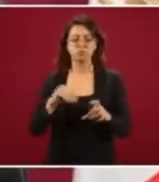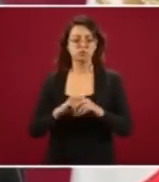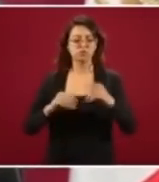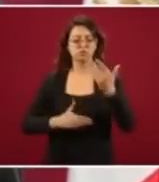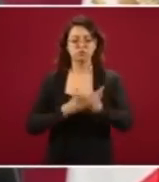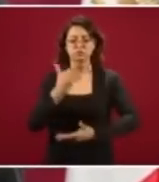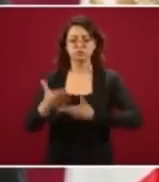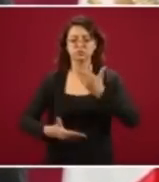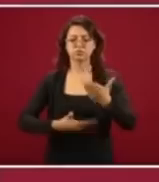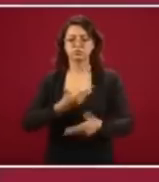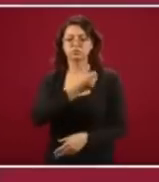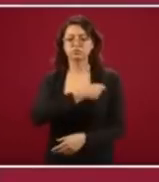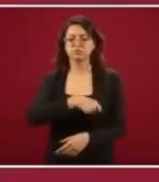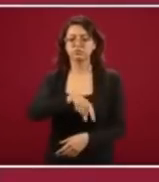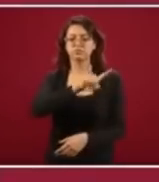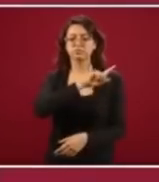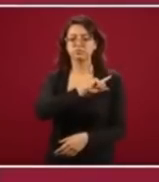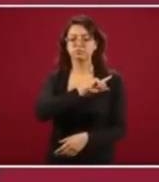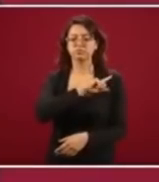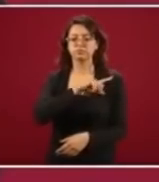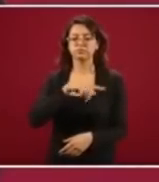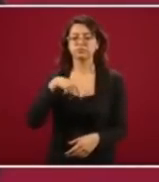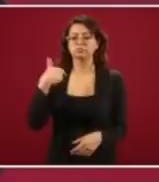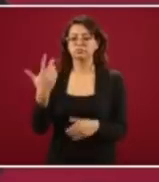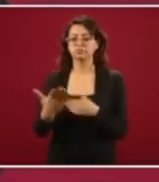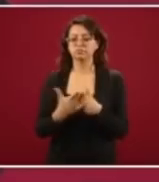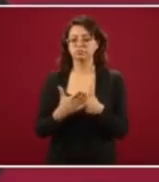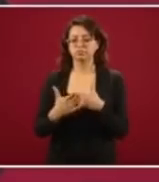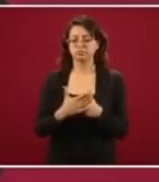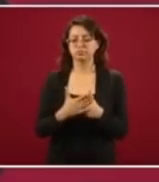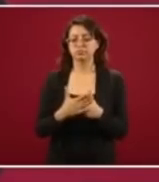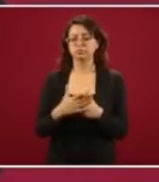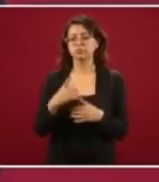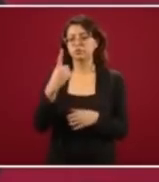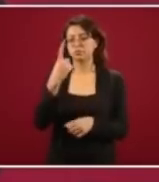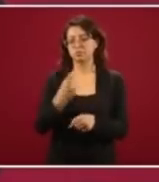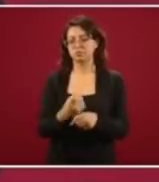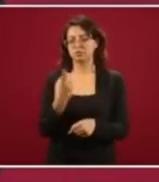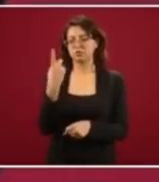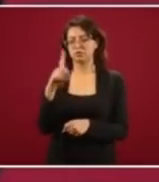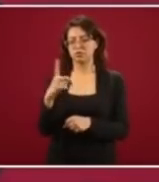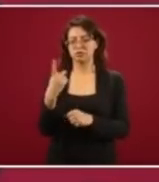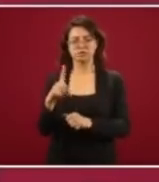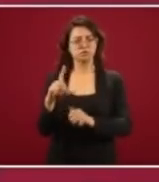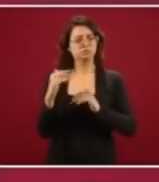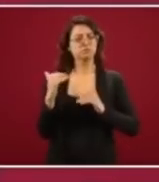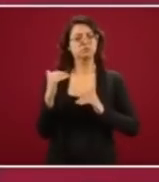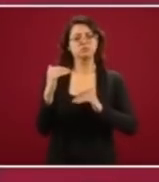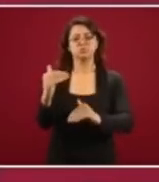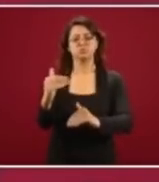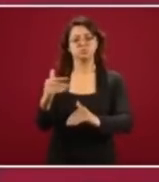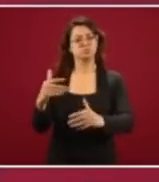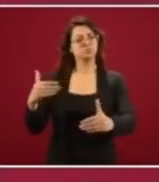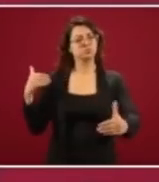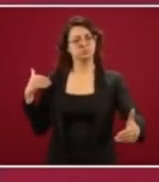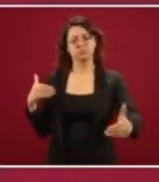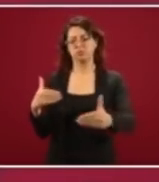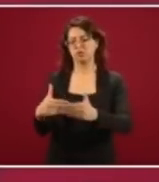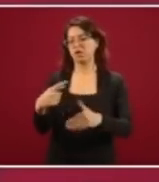salud pública el día primero de diciembre, pero vamos a ir